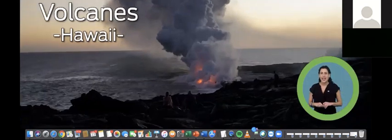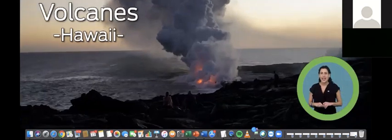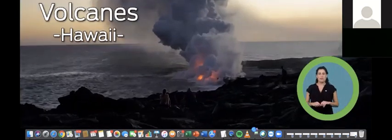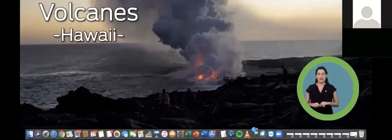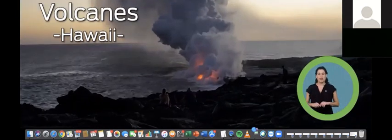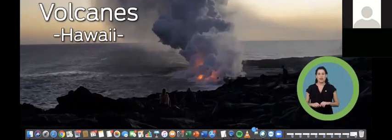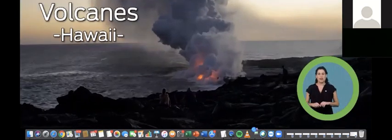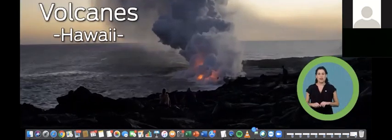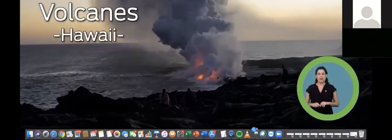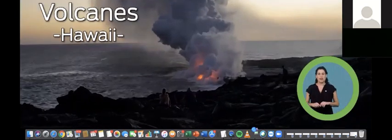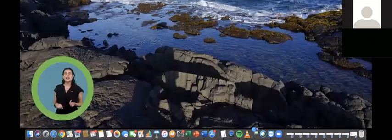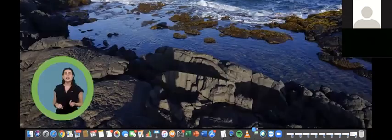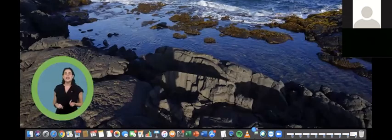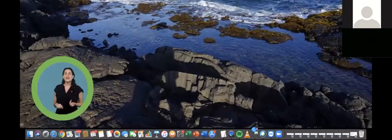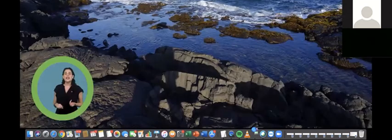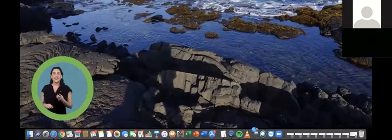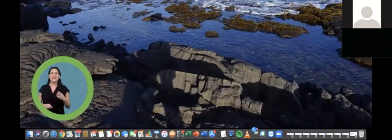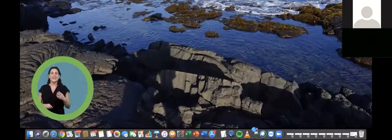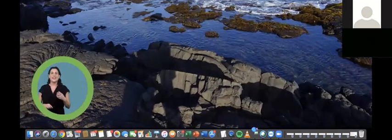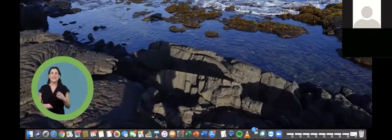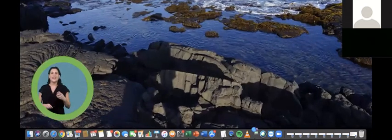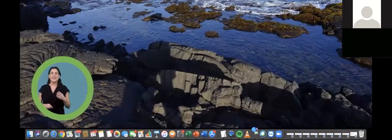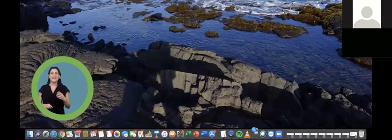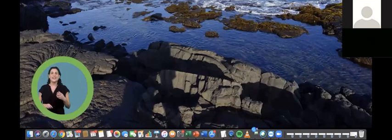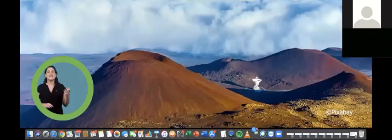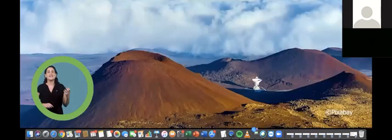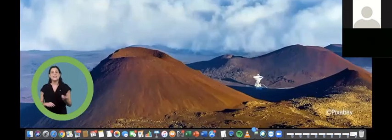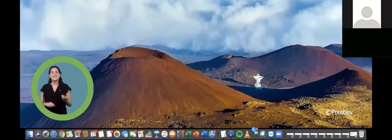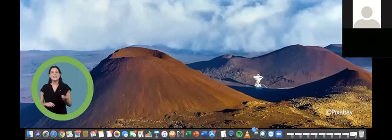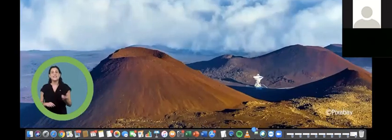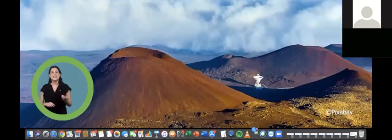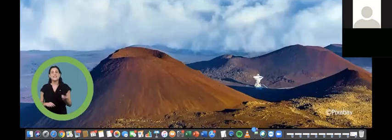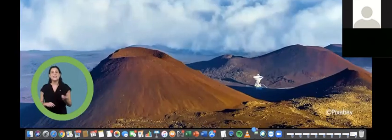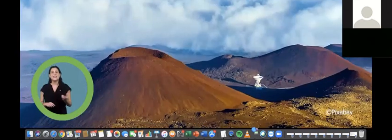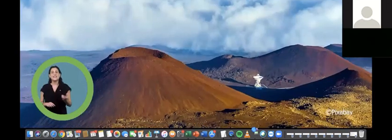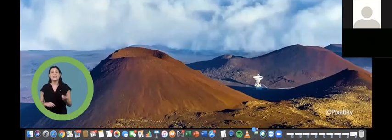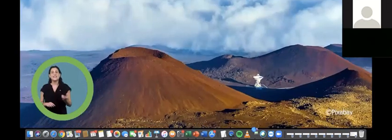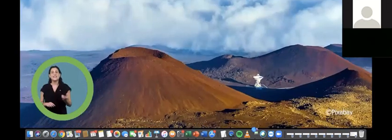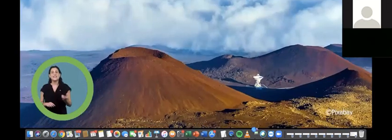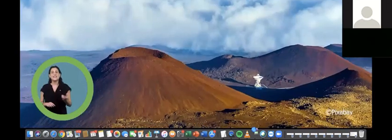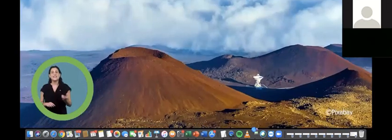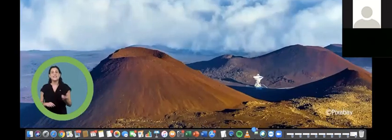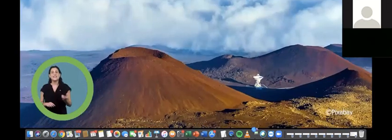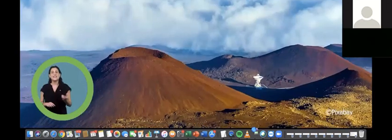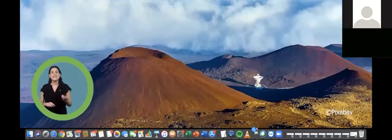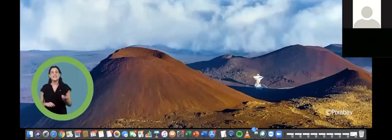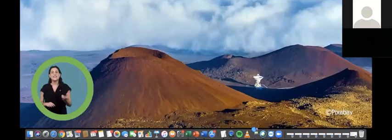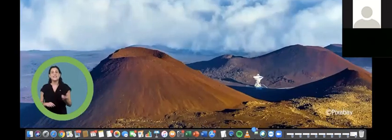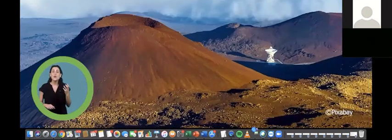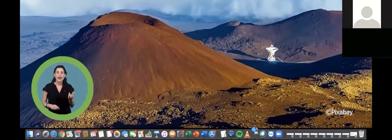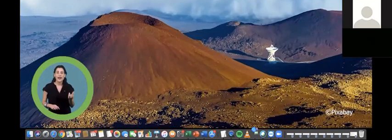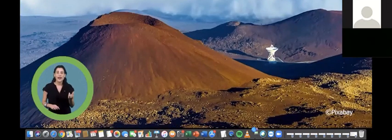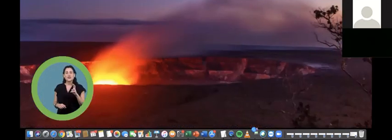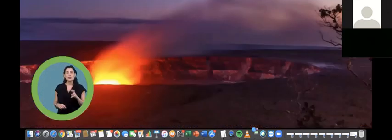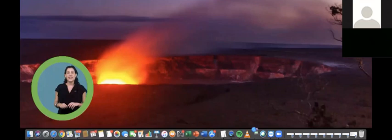Este parque se extiende desde el mar hasta la cima de Mauna Loa y que junto con Kilauea son 2 de los volcanes